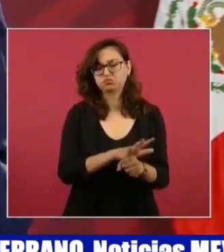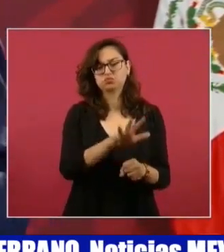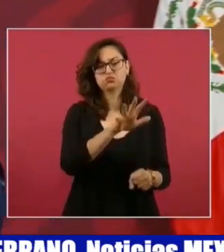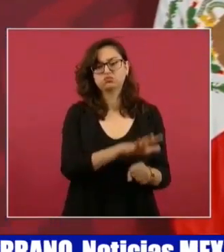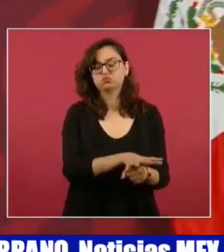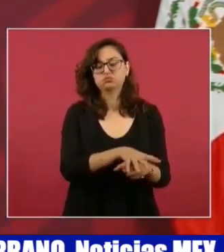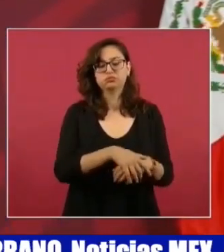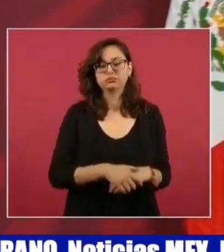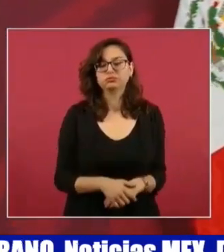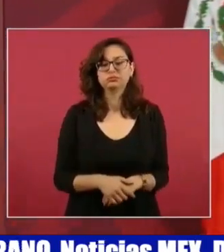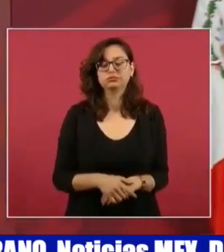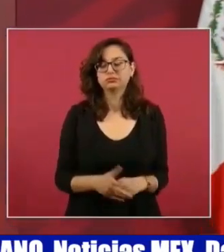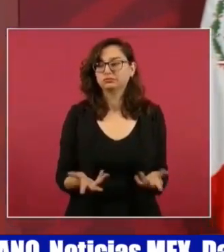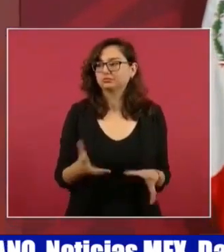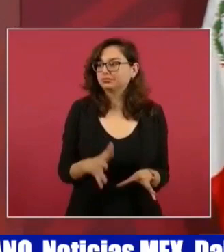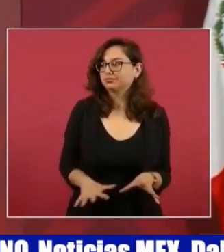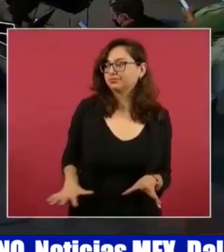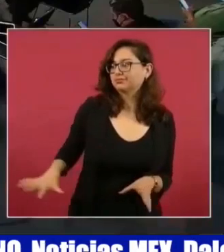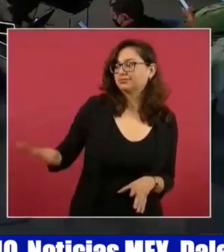No es lo mismo que vote